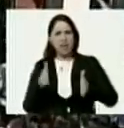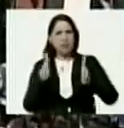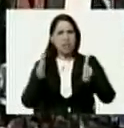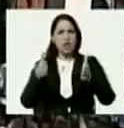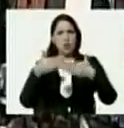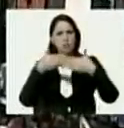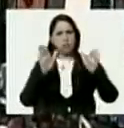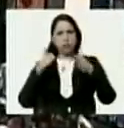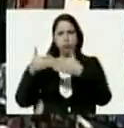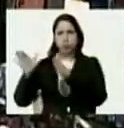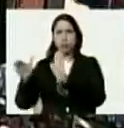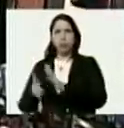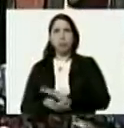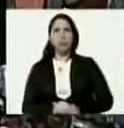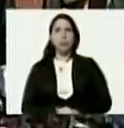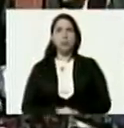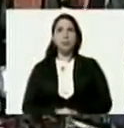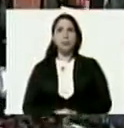públicos.